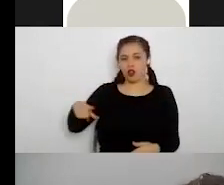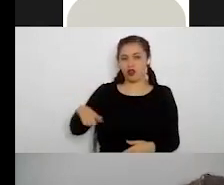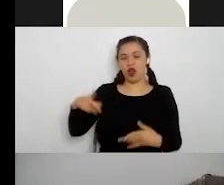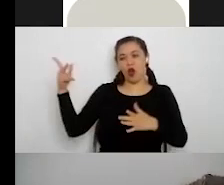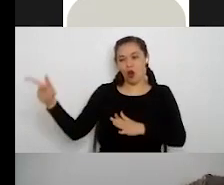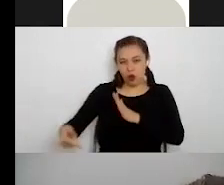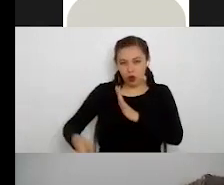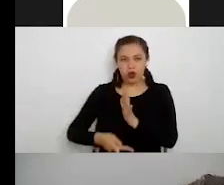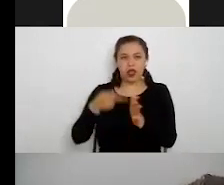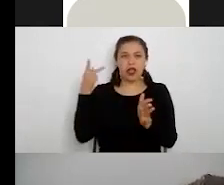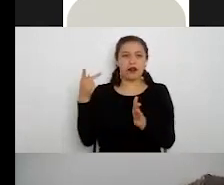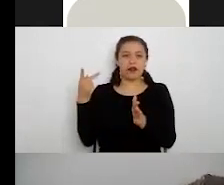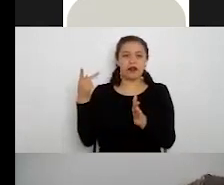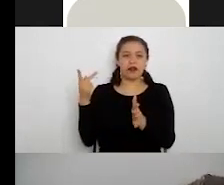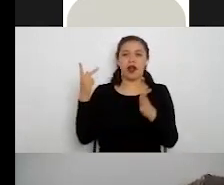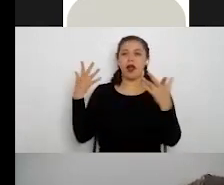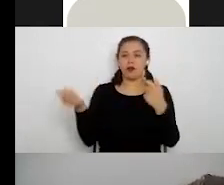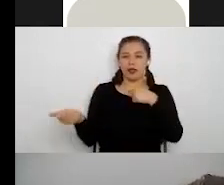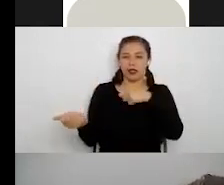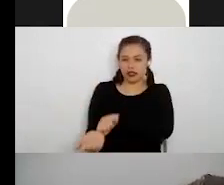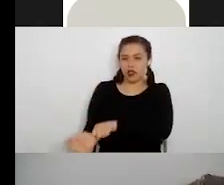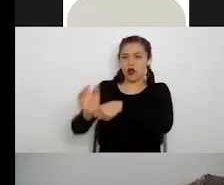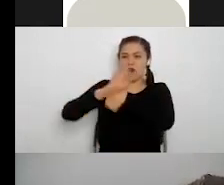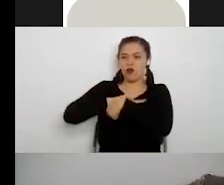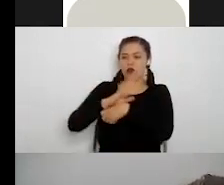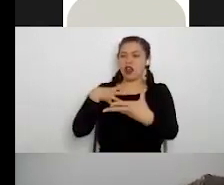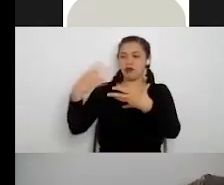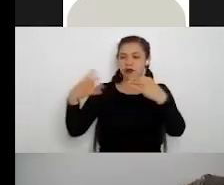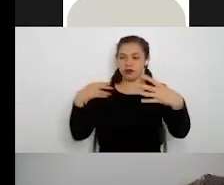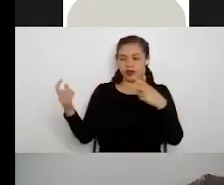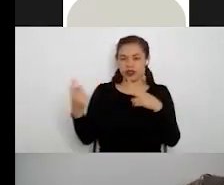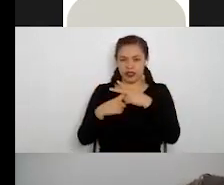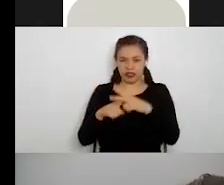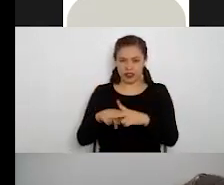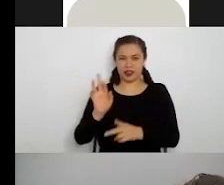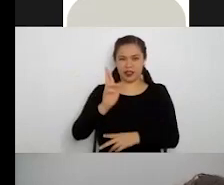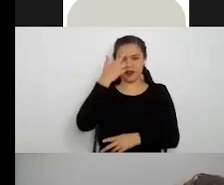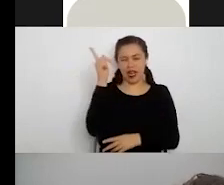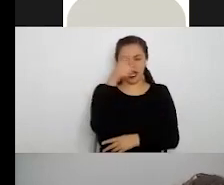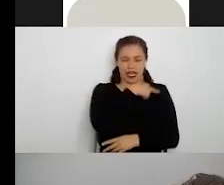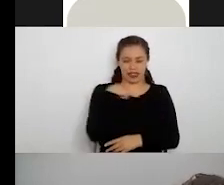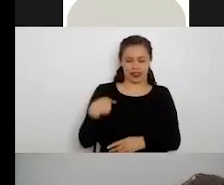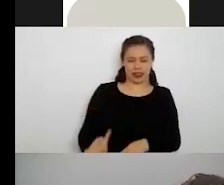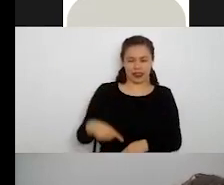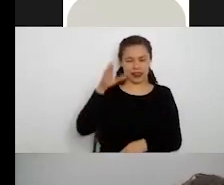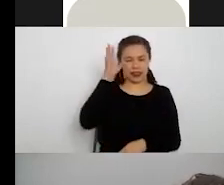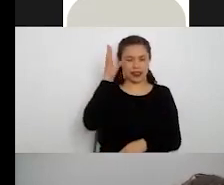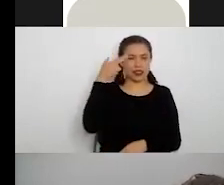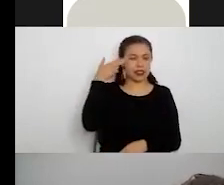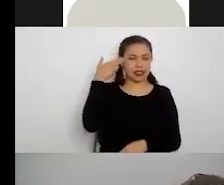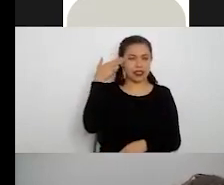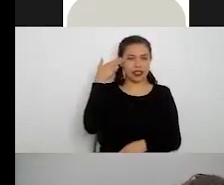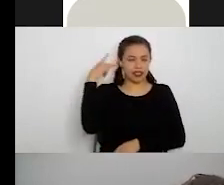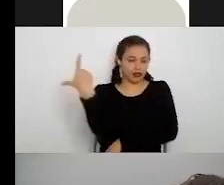reaparece la pandemia del COVID-19. China, hay que recordar, es un país que no usa